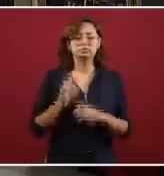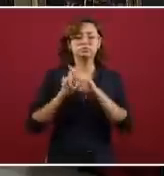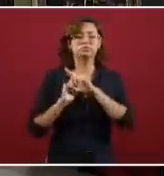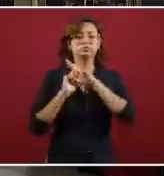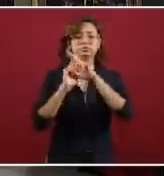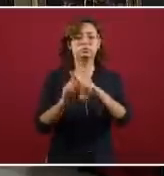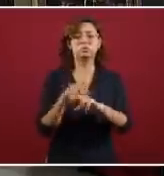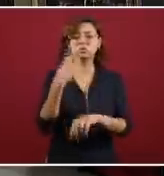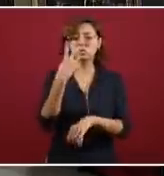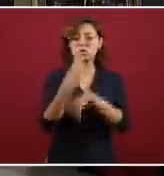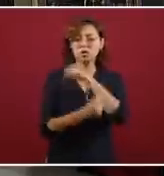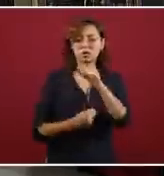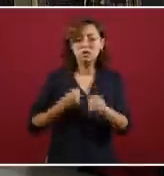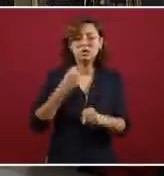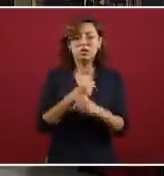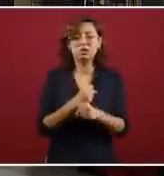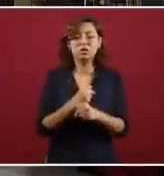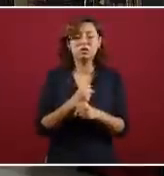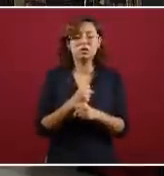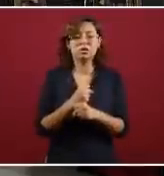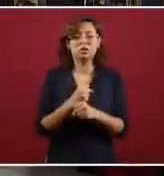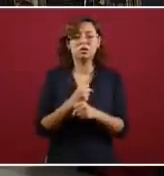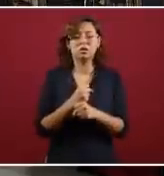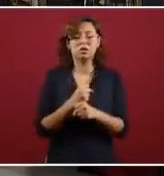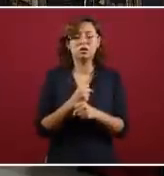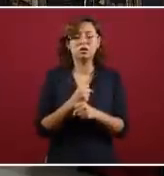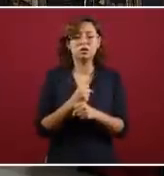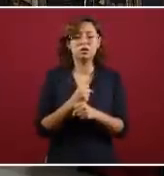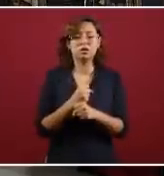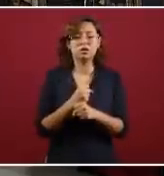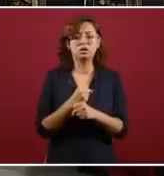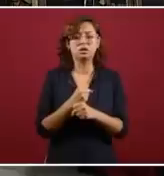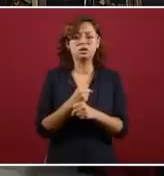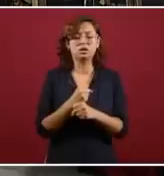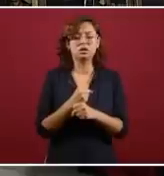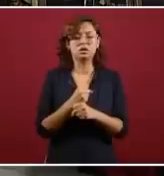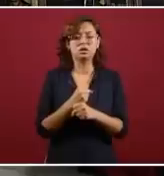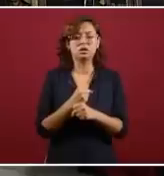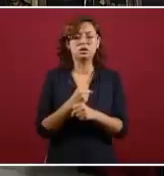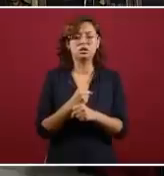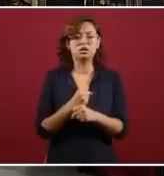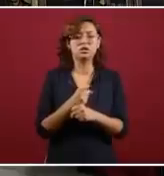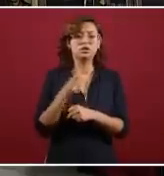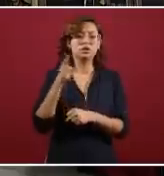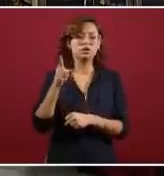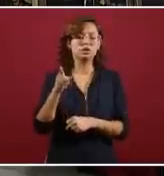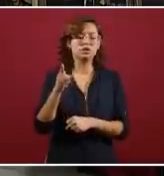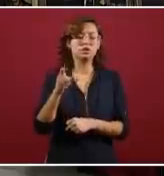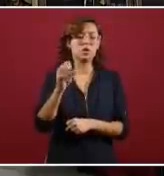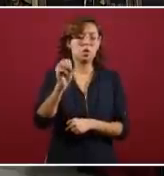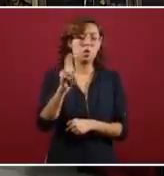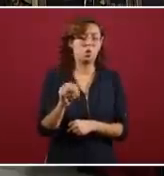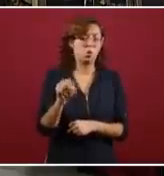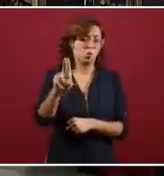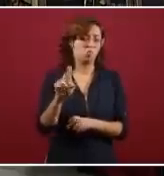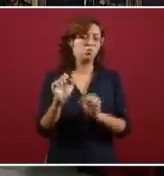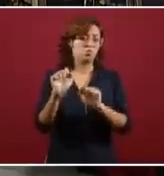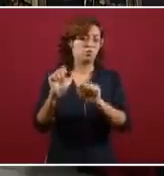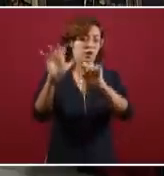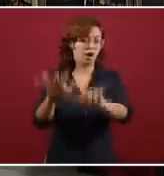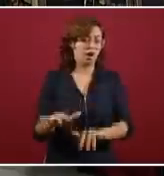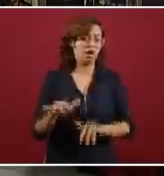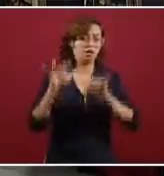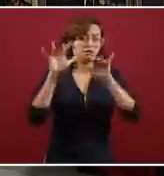4 años en que la Asamblea General de la Organización de las Naciones